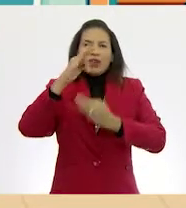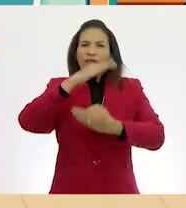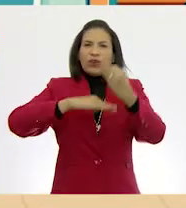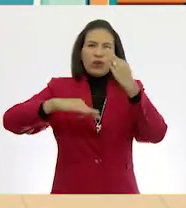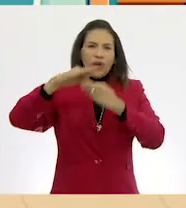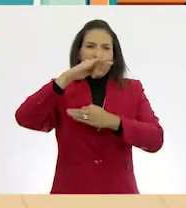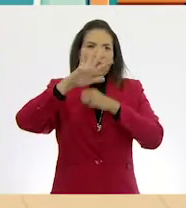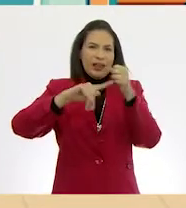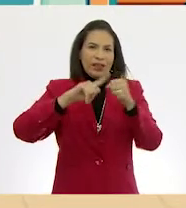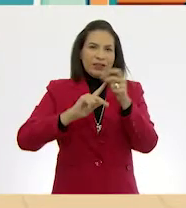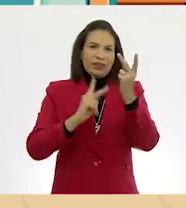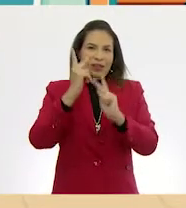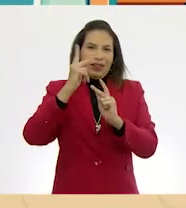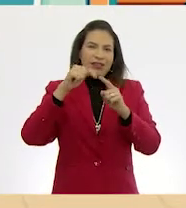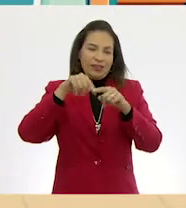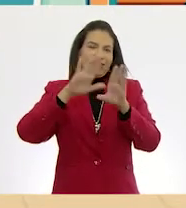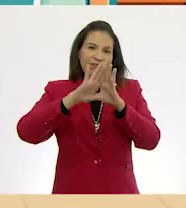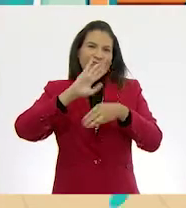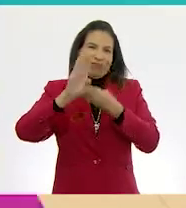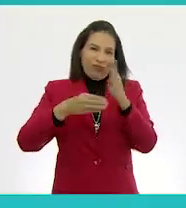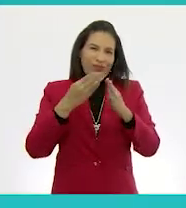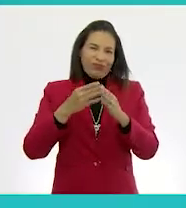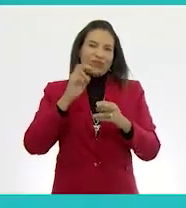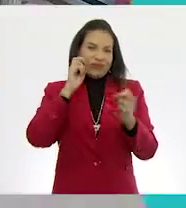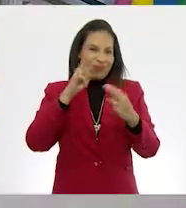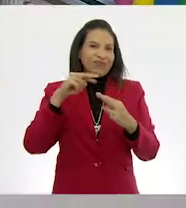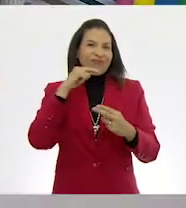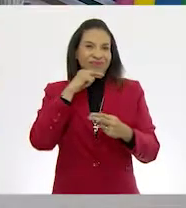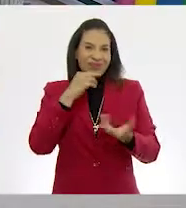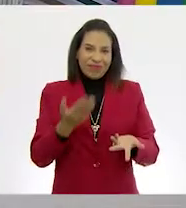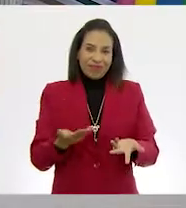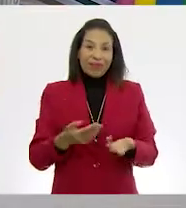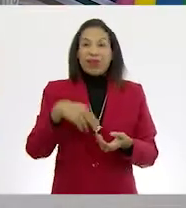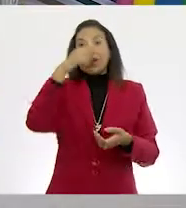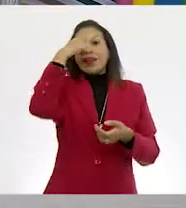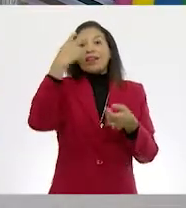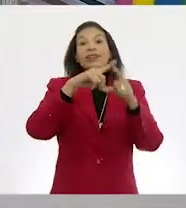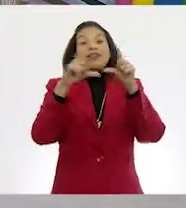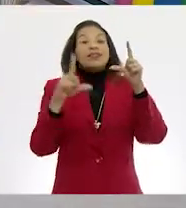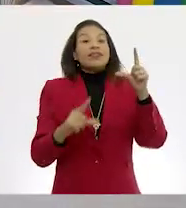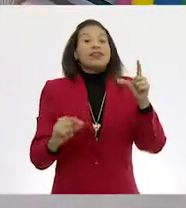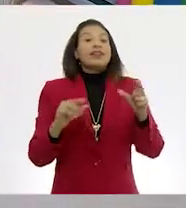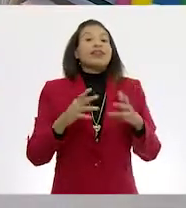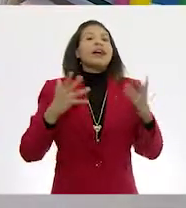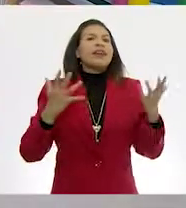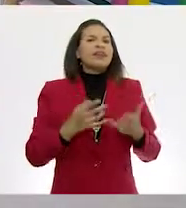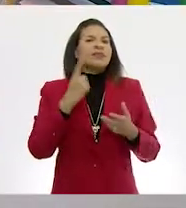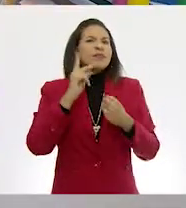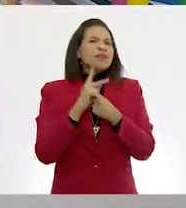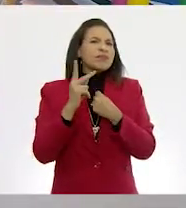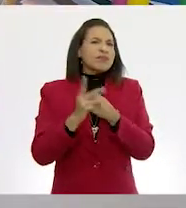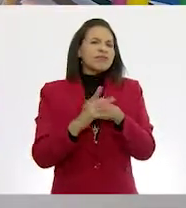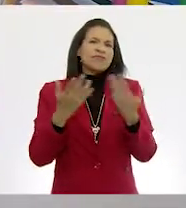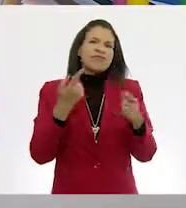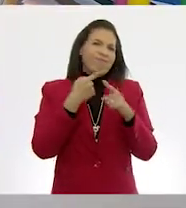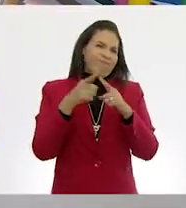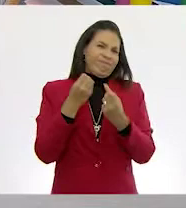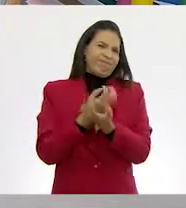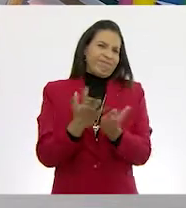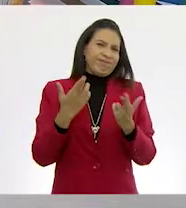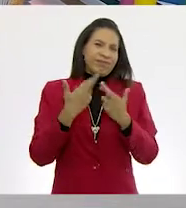planeta nos vemos hasta la próxima pues en méxico al ser un país tan diverso